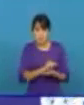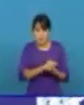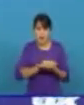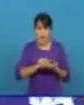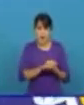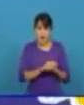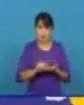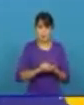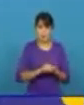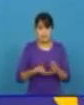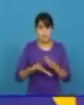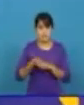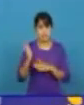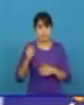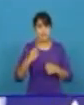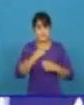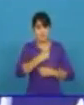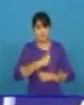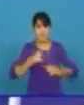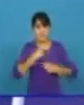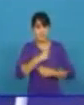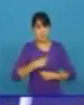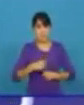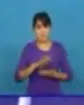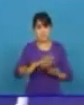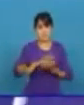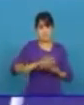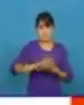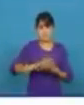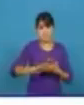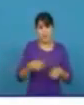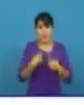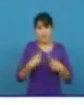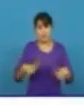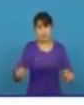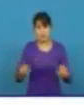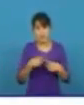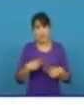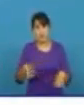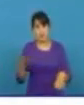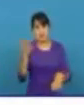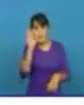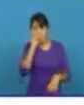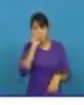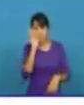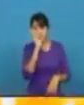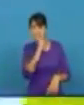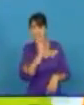Cantan sin parar, las patas sin el...